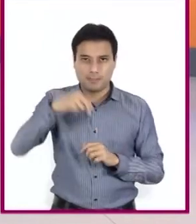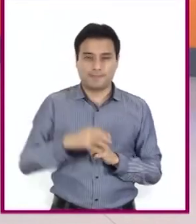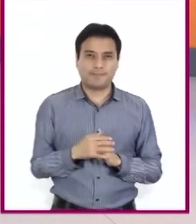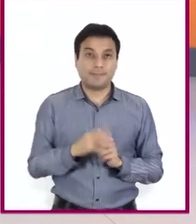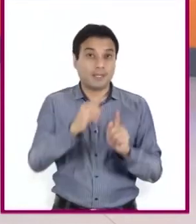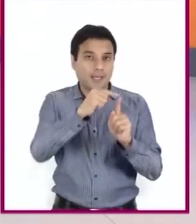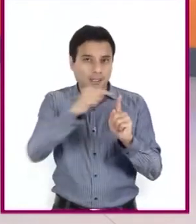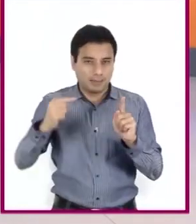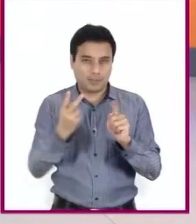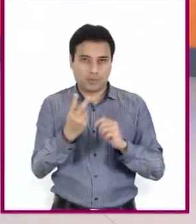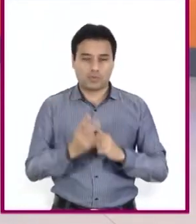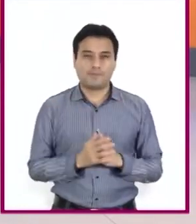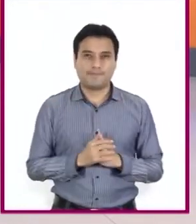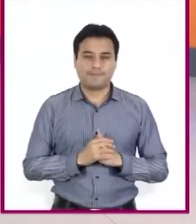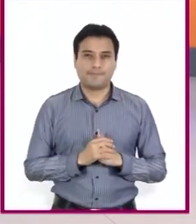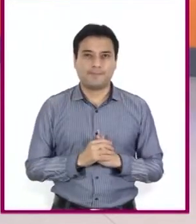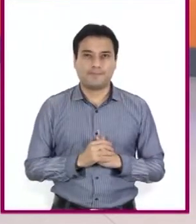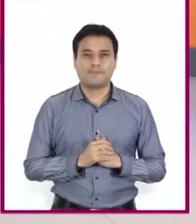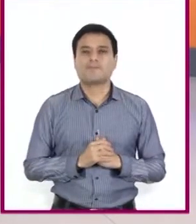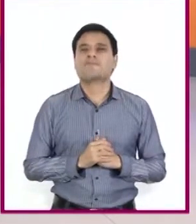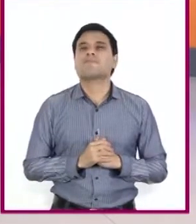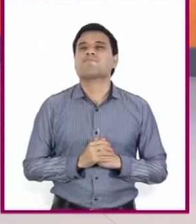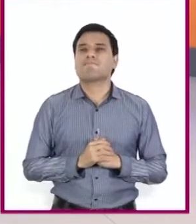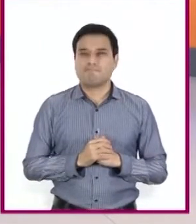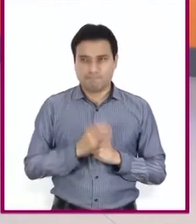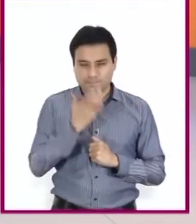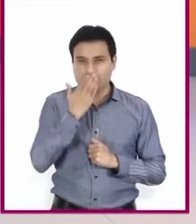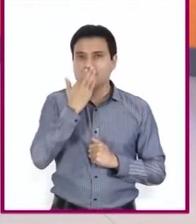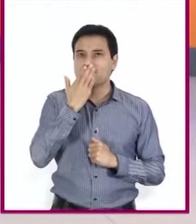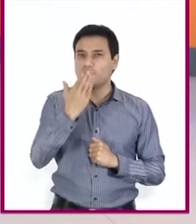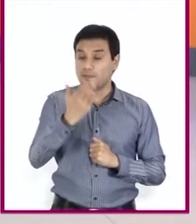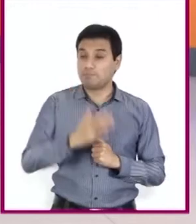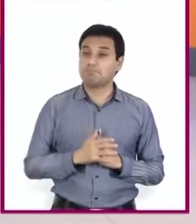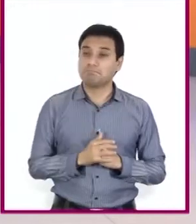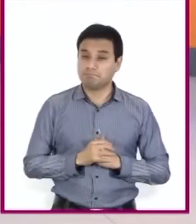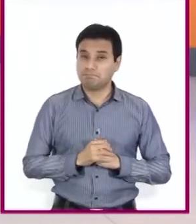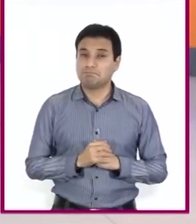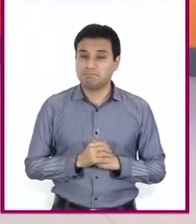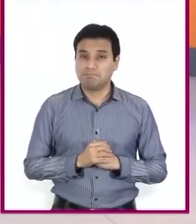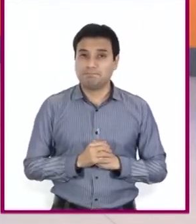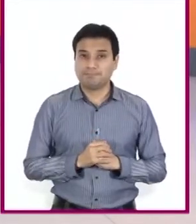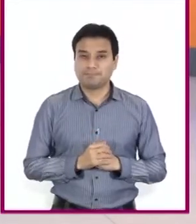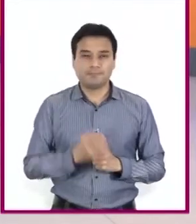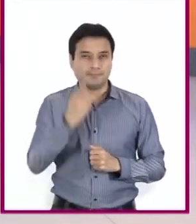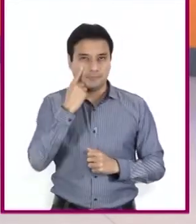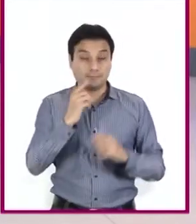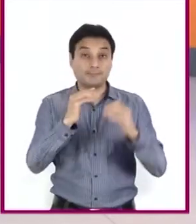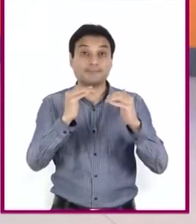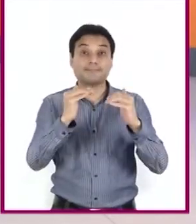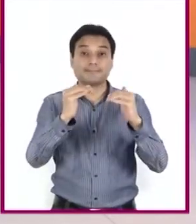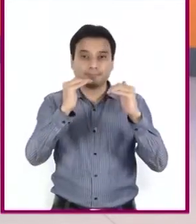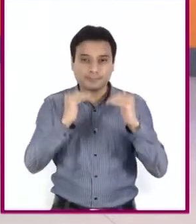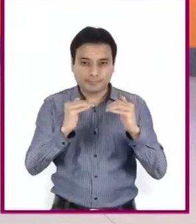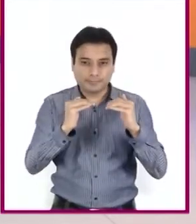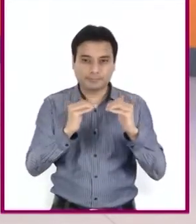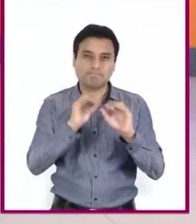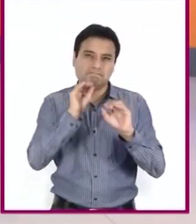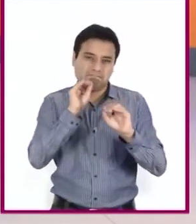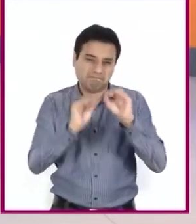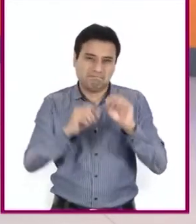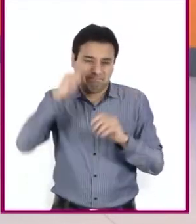todo entre 2. Es correcta la expresión algebraica. Ahora es muy fácil